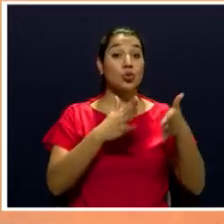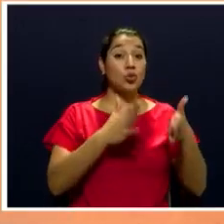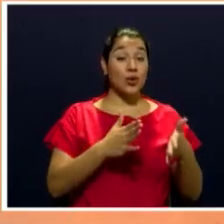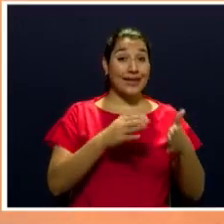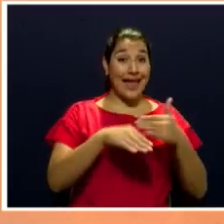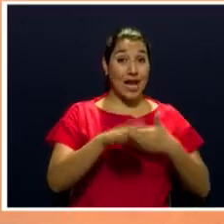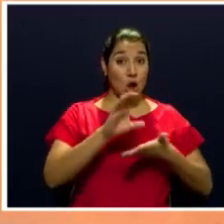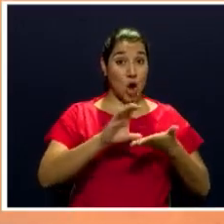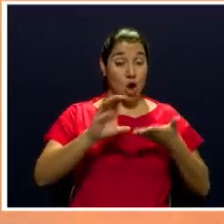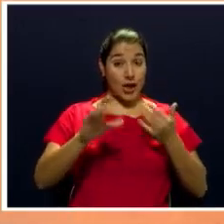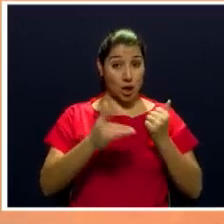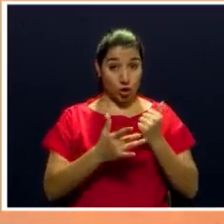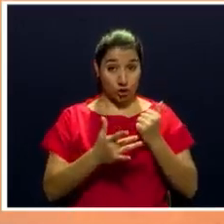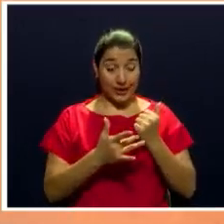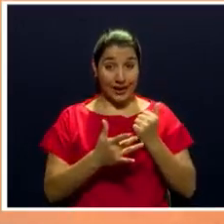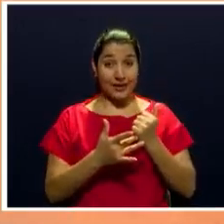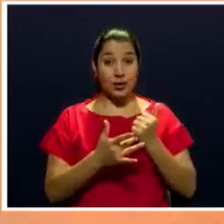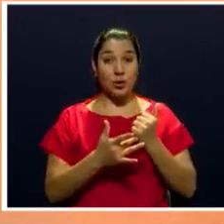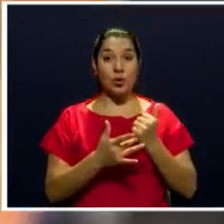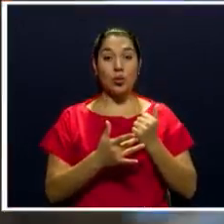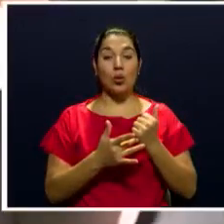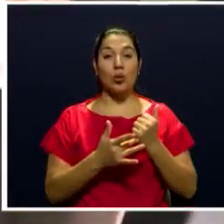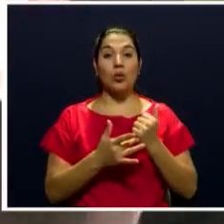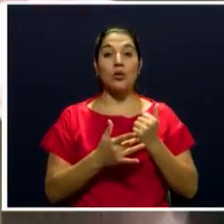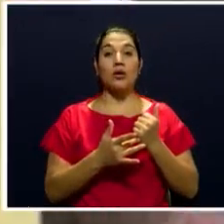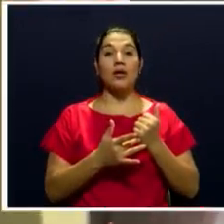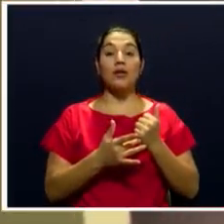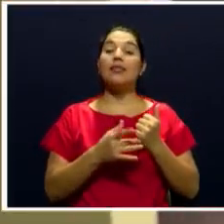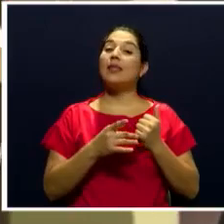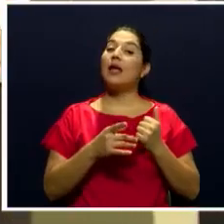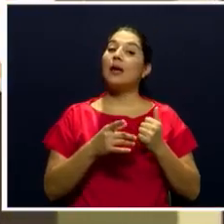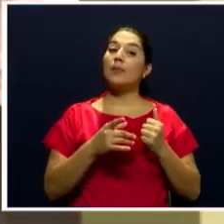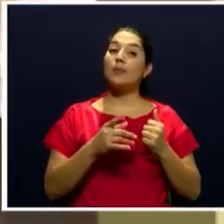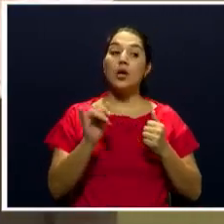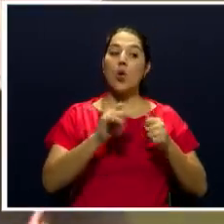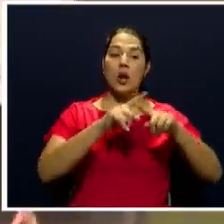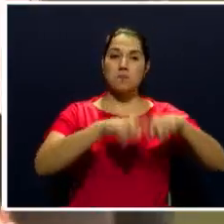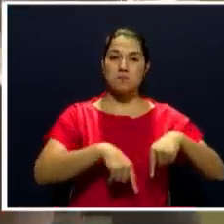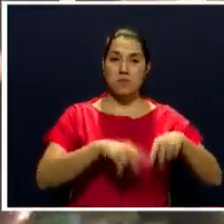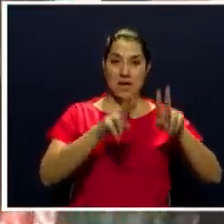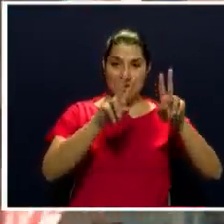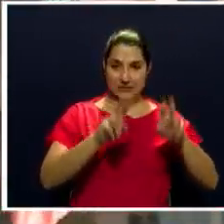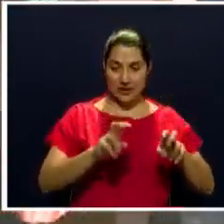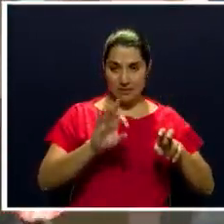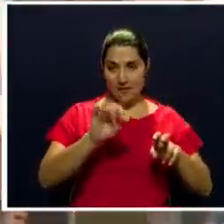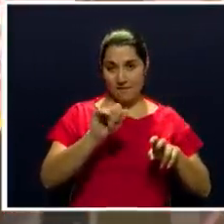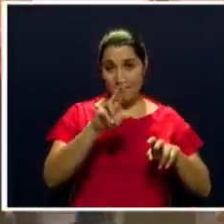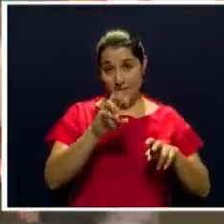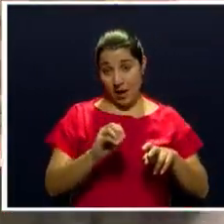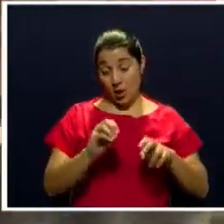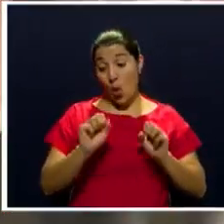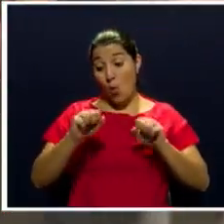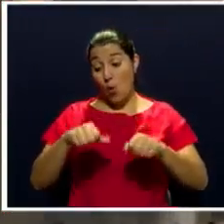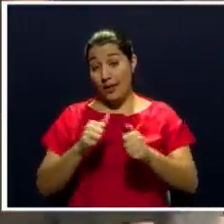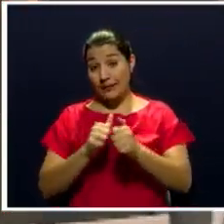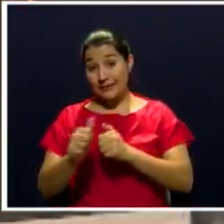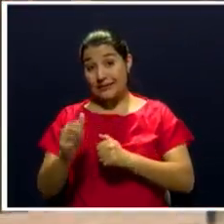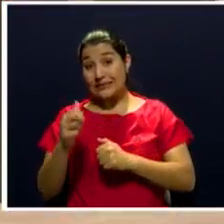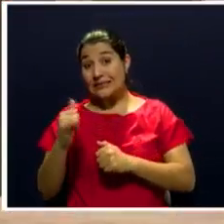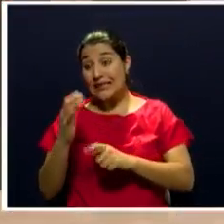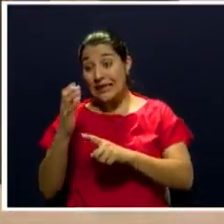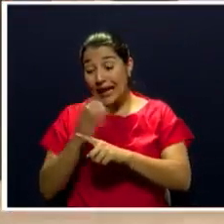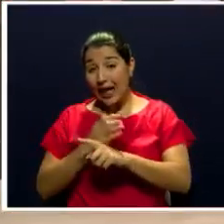se encuentran exentos de la aplicación de la prueba escrita y lograrán obtener el título de técnico en el nivel medio solo si aprueban cada subárea